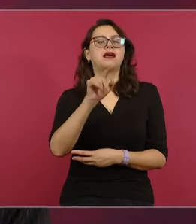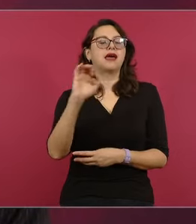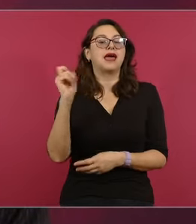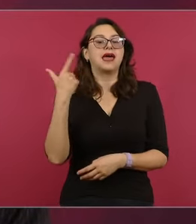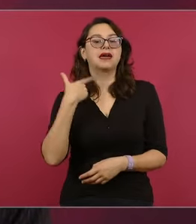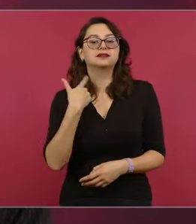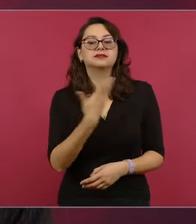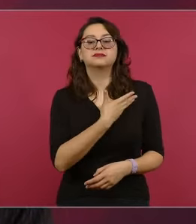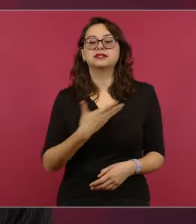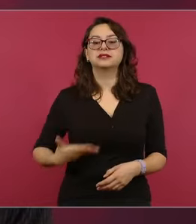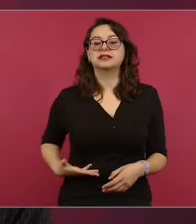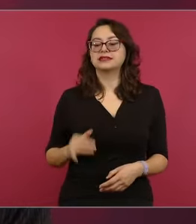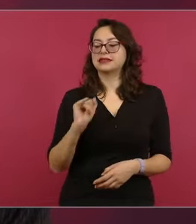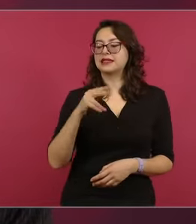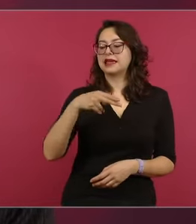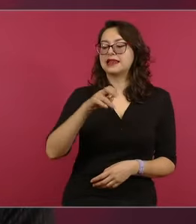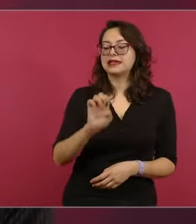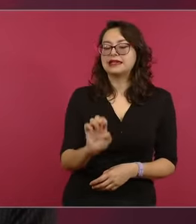igual,